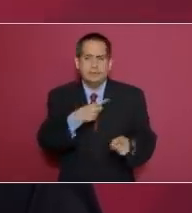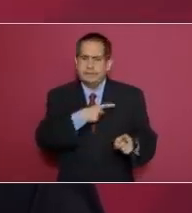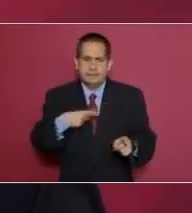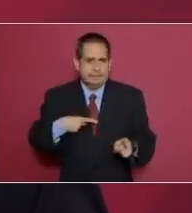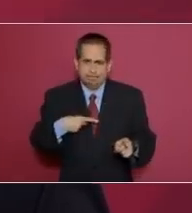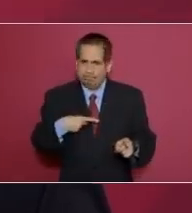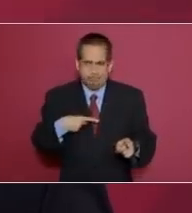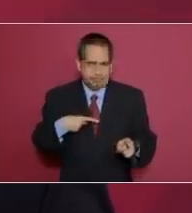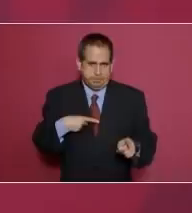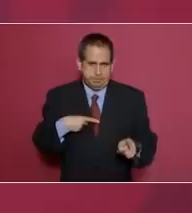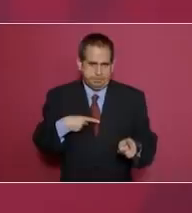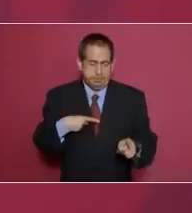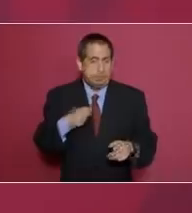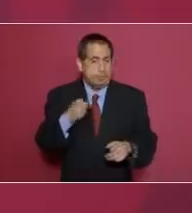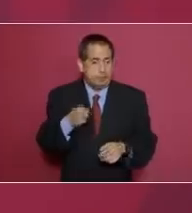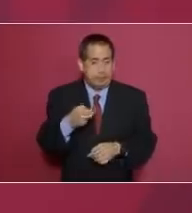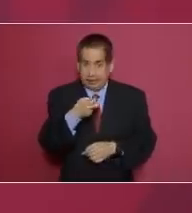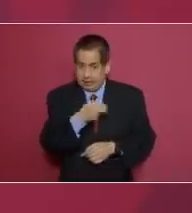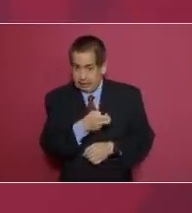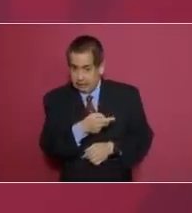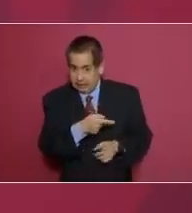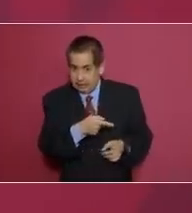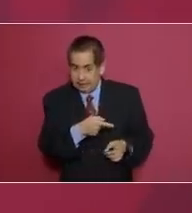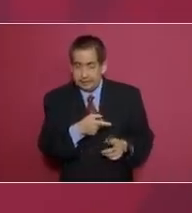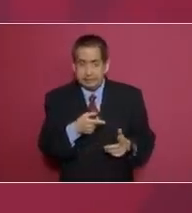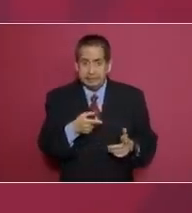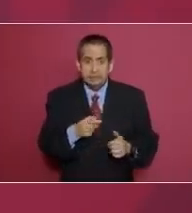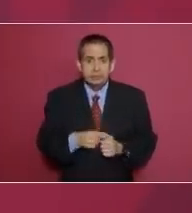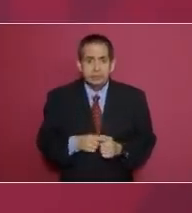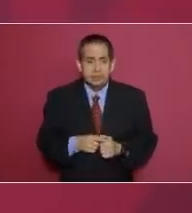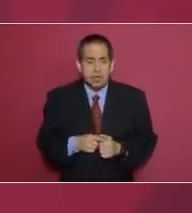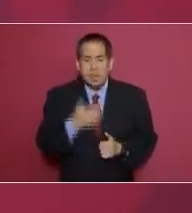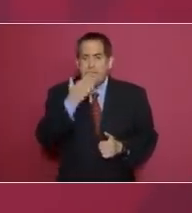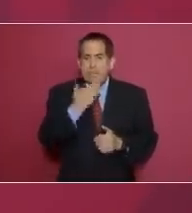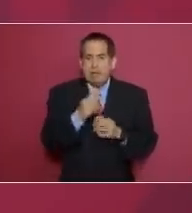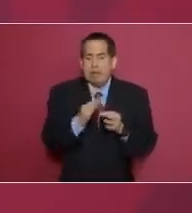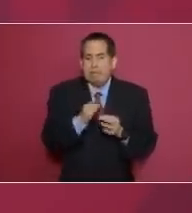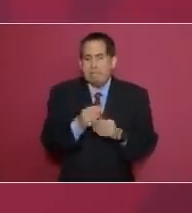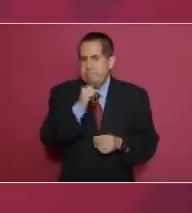suceder, eso no es correcto.